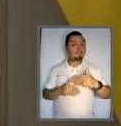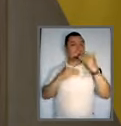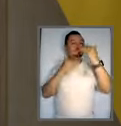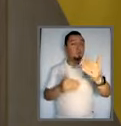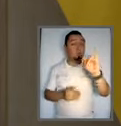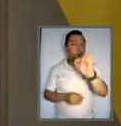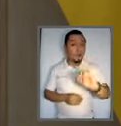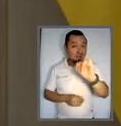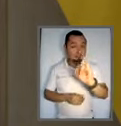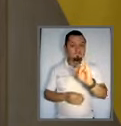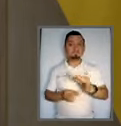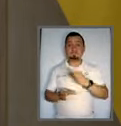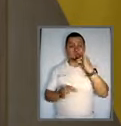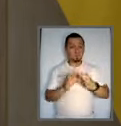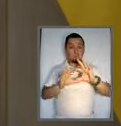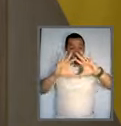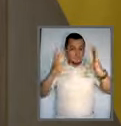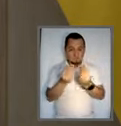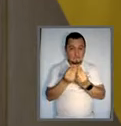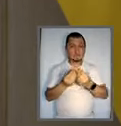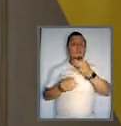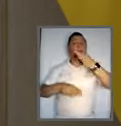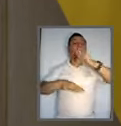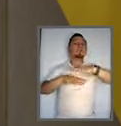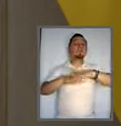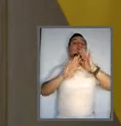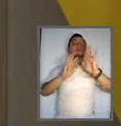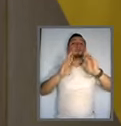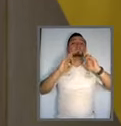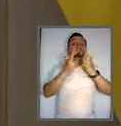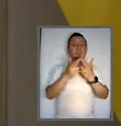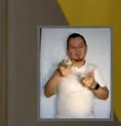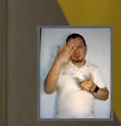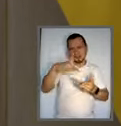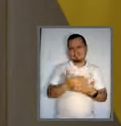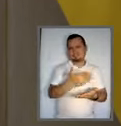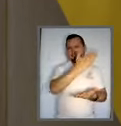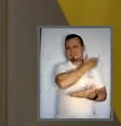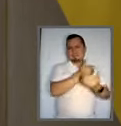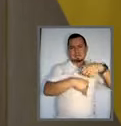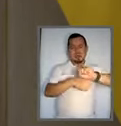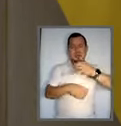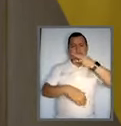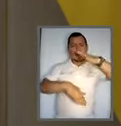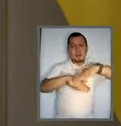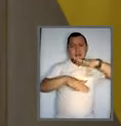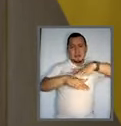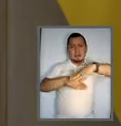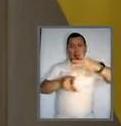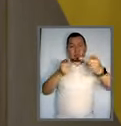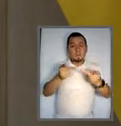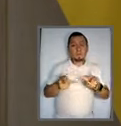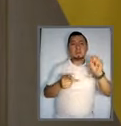que podemos tener ya el plan completo. Como ustedes saben, se instaló una mesa en la que participan cámaras empresariales,